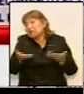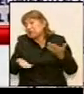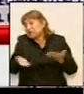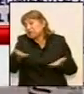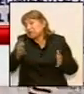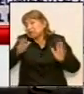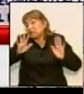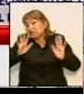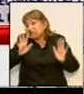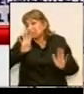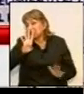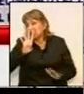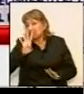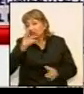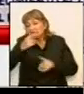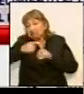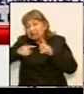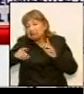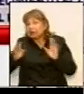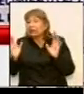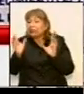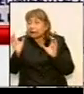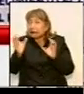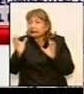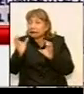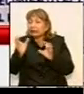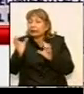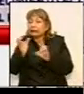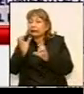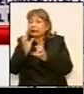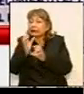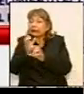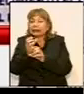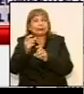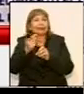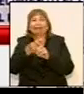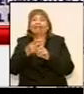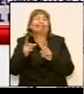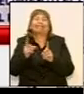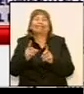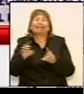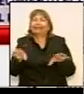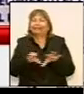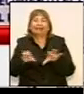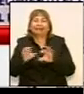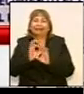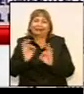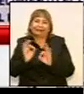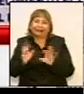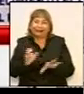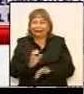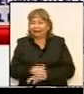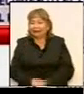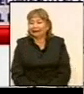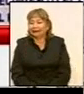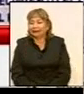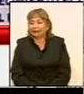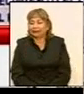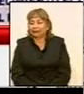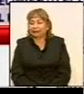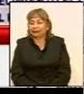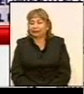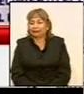pues de repente puede ser 4.5 ajustando metodología, pero no te va a salir muy distinto de esto, hagas lo que hagas. Hagas lo que